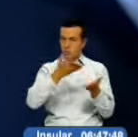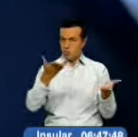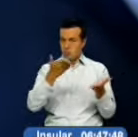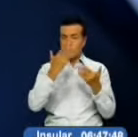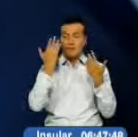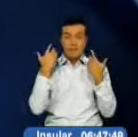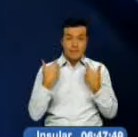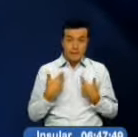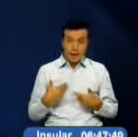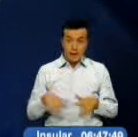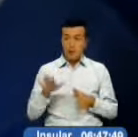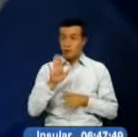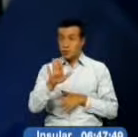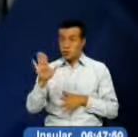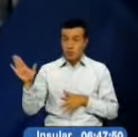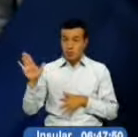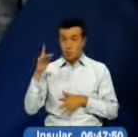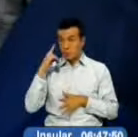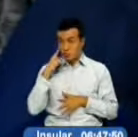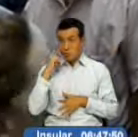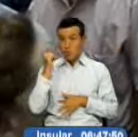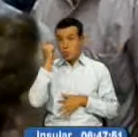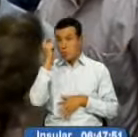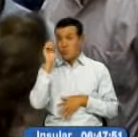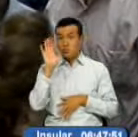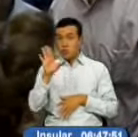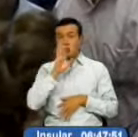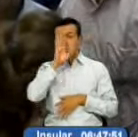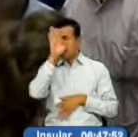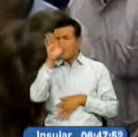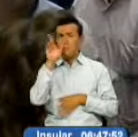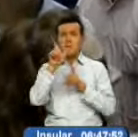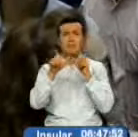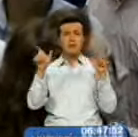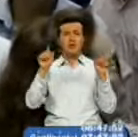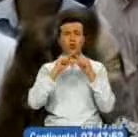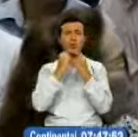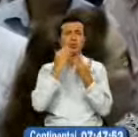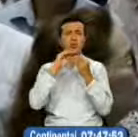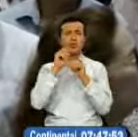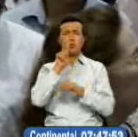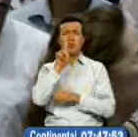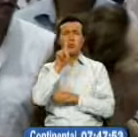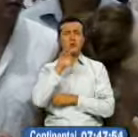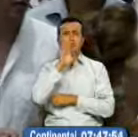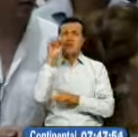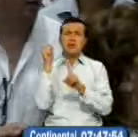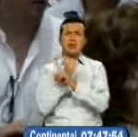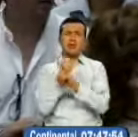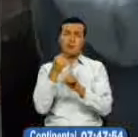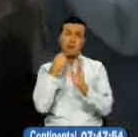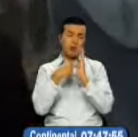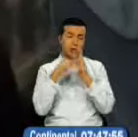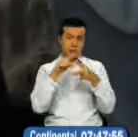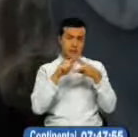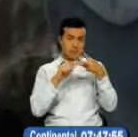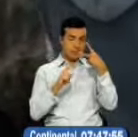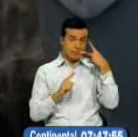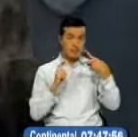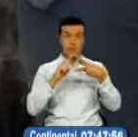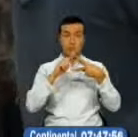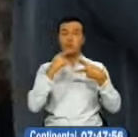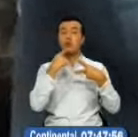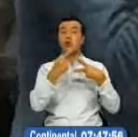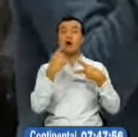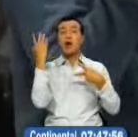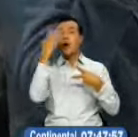Sin embargo, este tipo de hechos no son aislados entre los militantes y simpatizantes de Creo. Recordemos dos casos. El primero